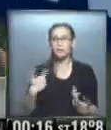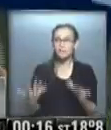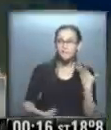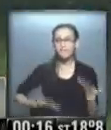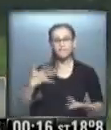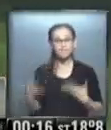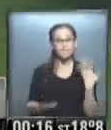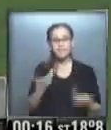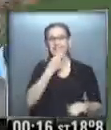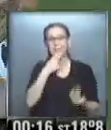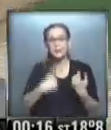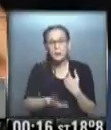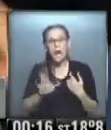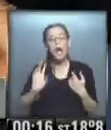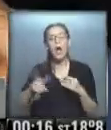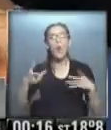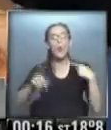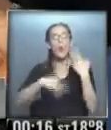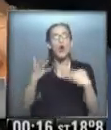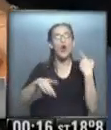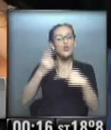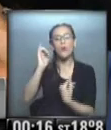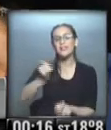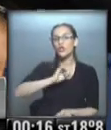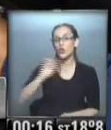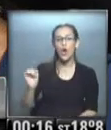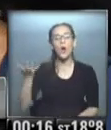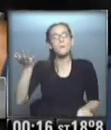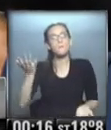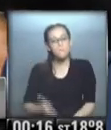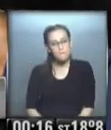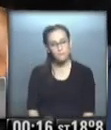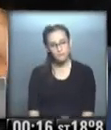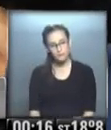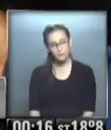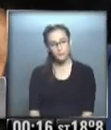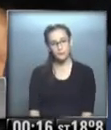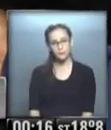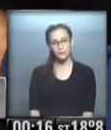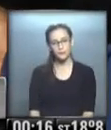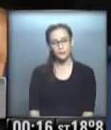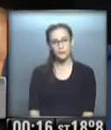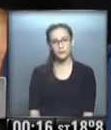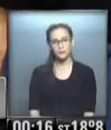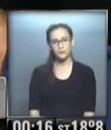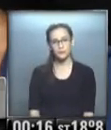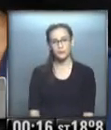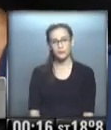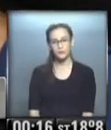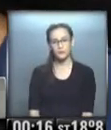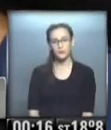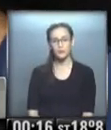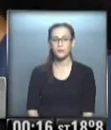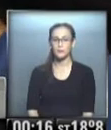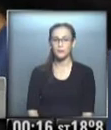si tiene clasificación ya para el último partido, ¿no? Bueno, ya se verá. Y bueno, sí, como siempre, se hablará mucho, pero